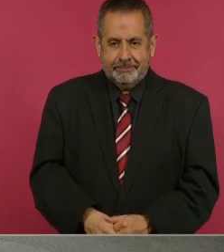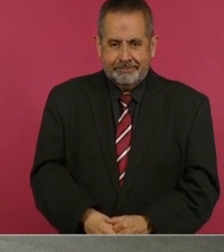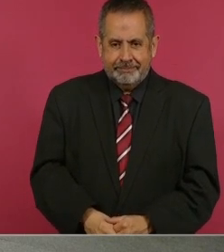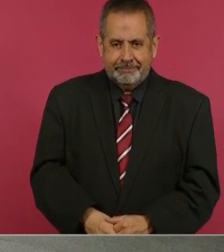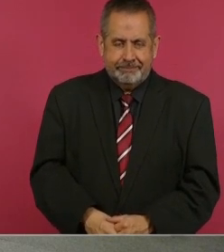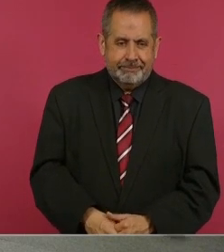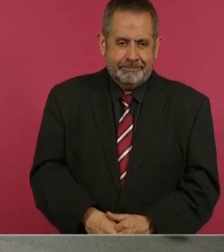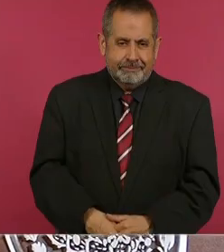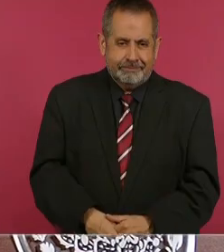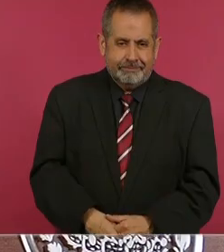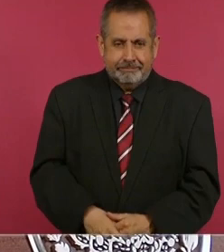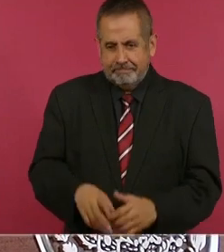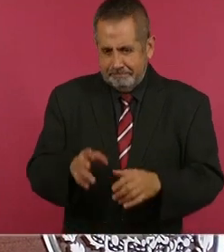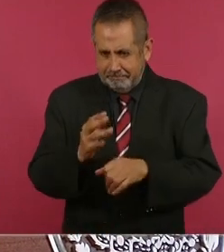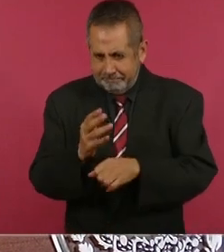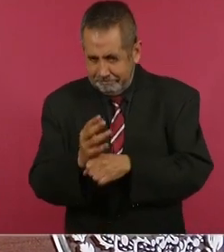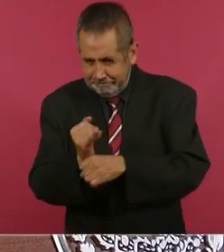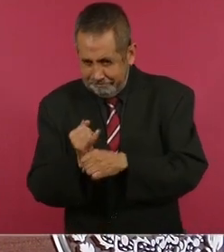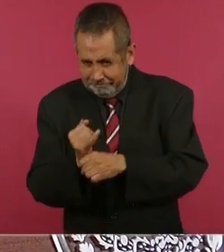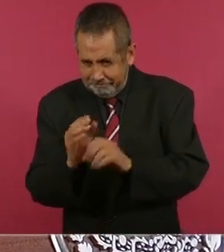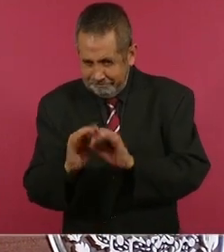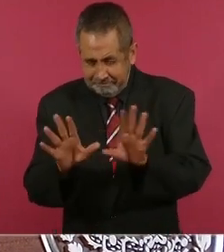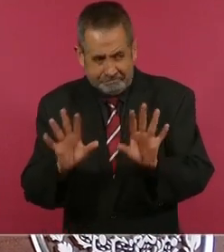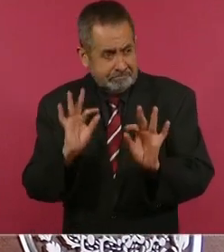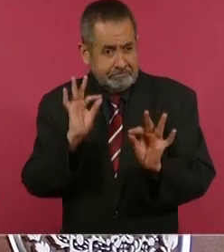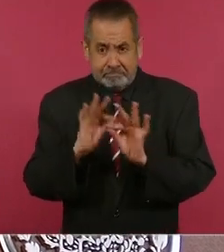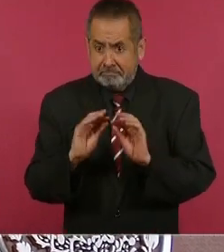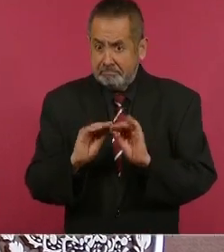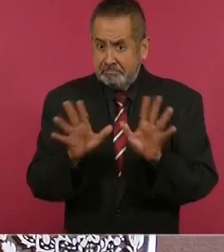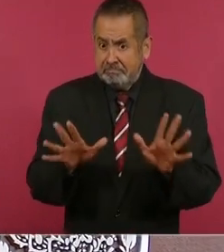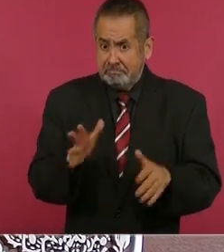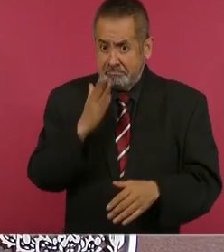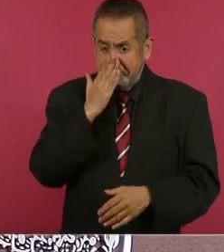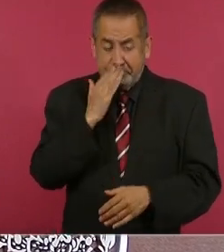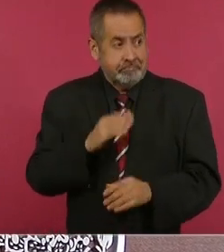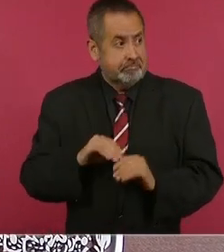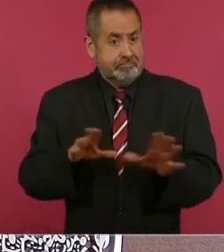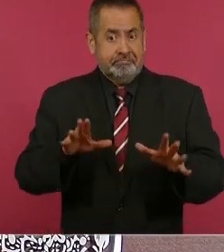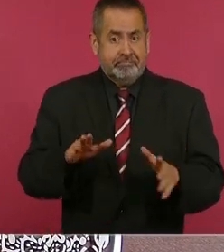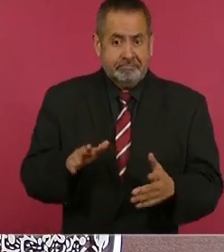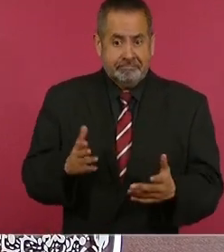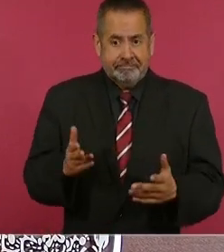Investigué. ¿Ya hiciste la investigación?